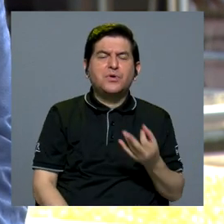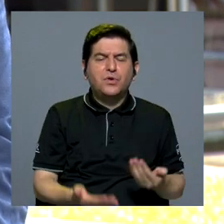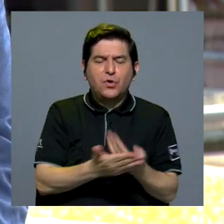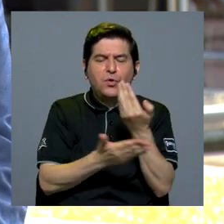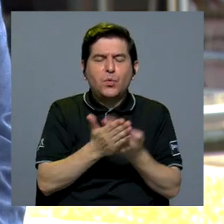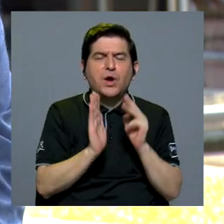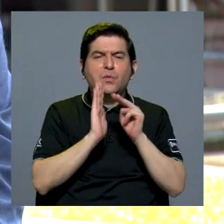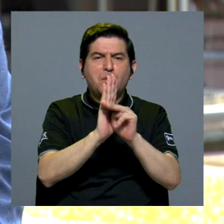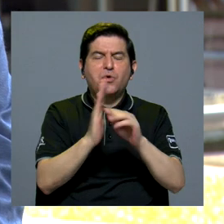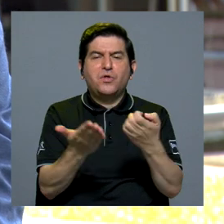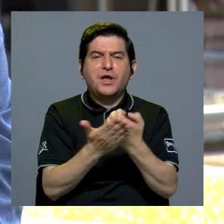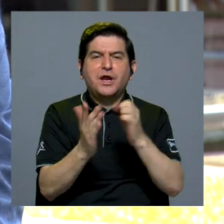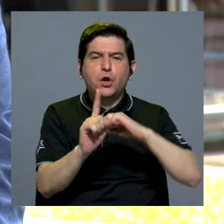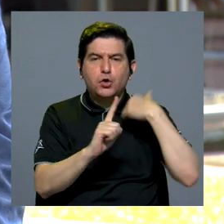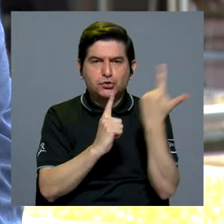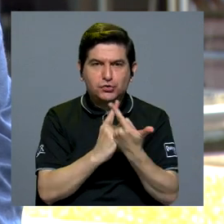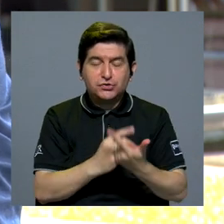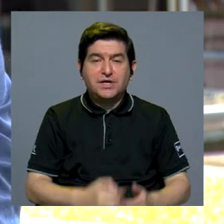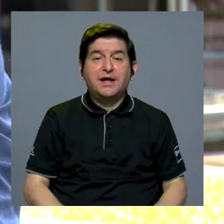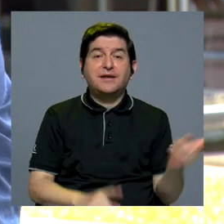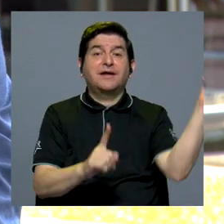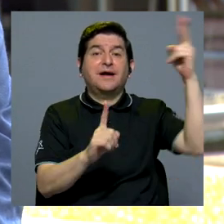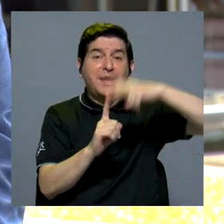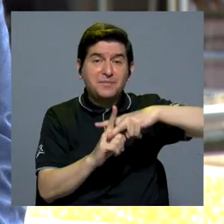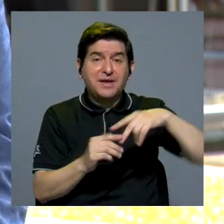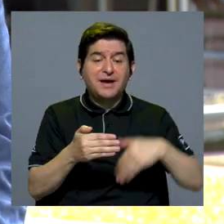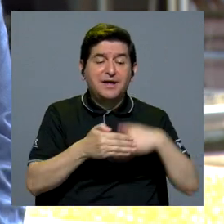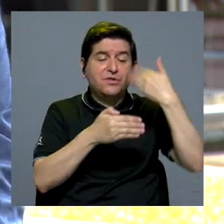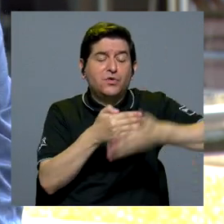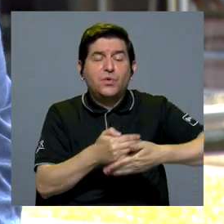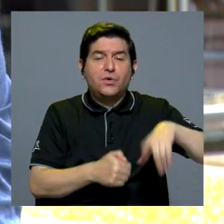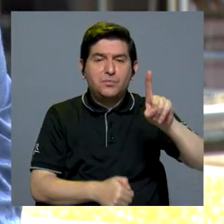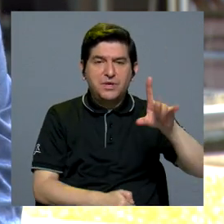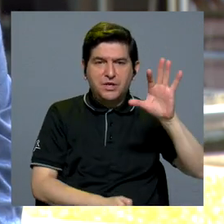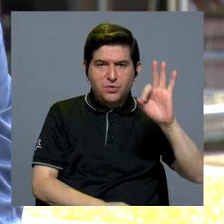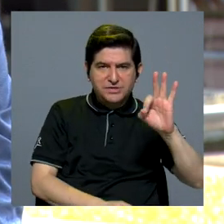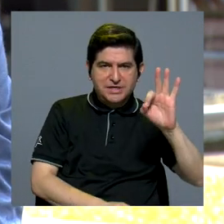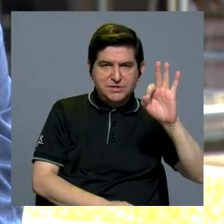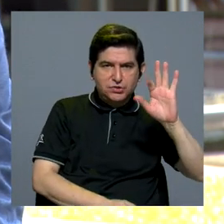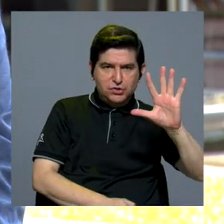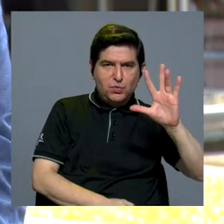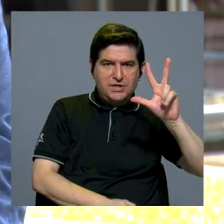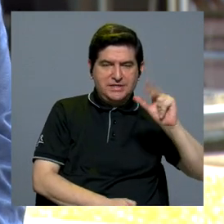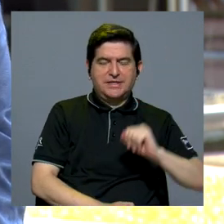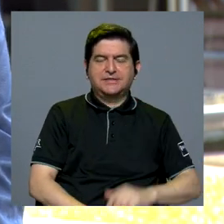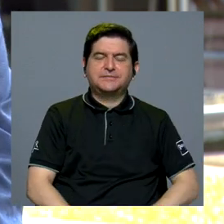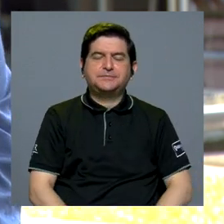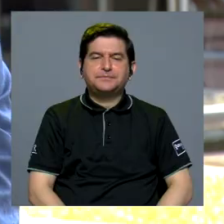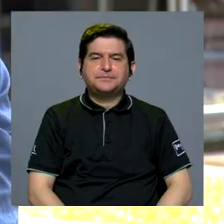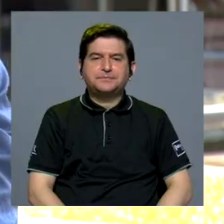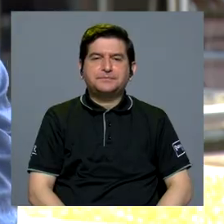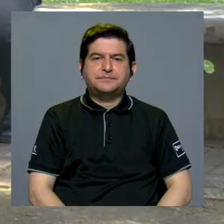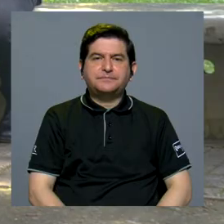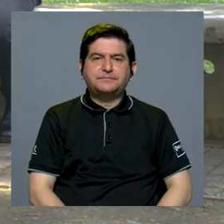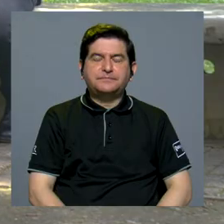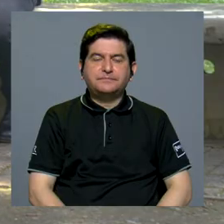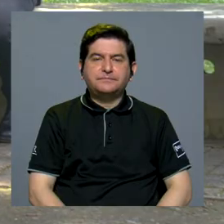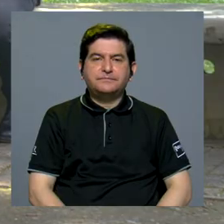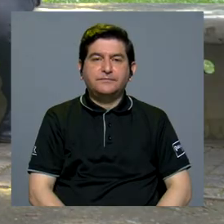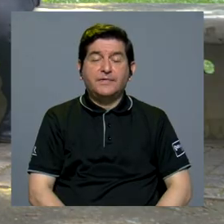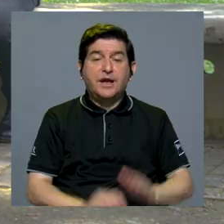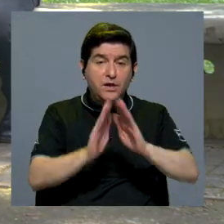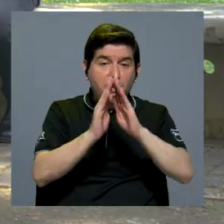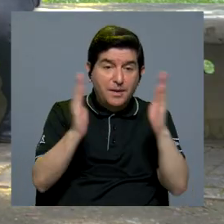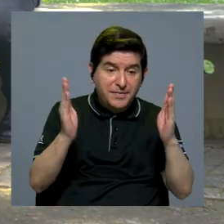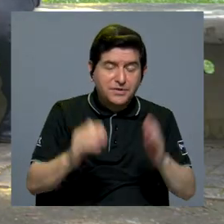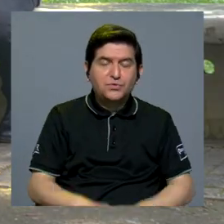nuevo modelo económico-social, que es el que se aplicó después de 1953. Esta vía que